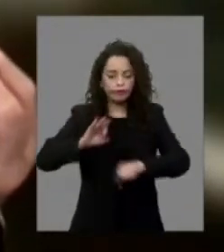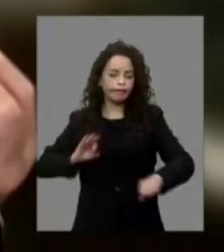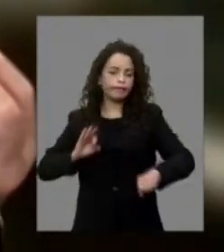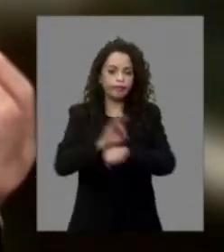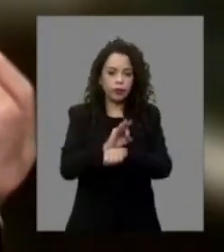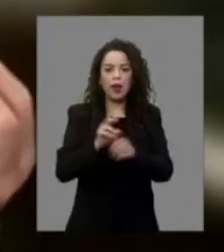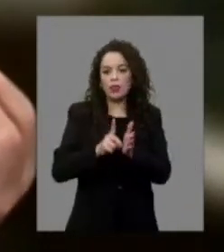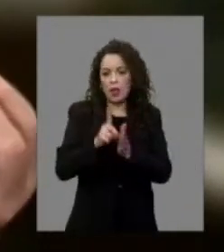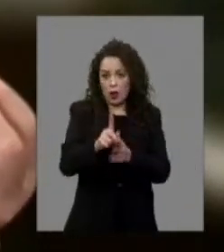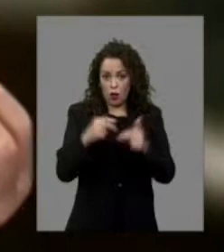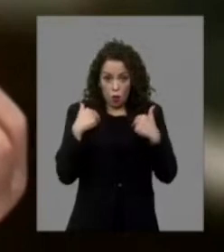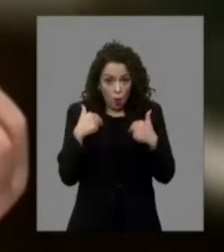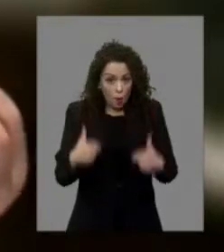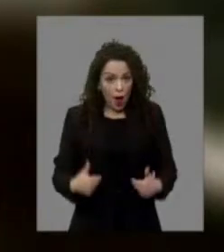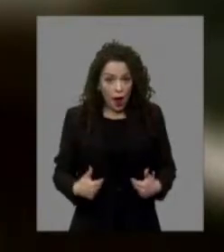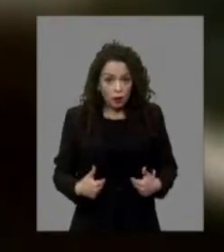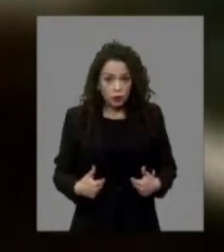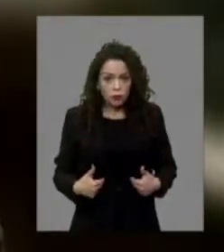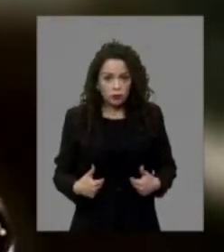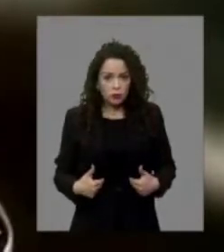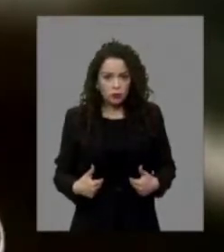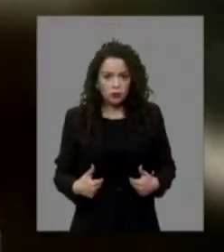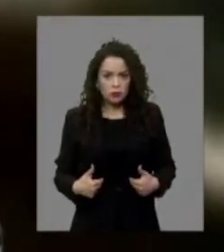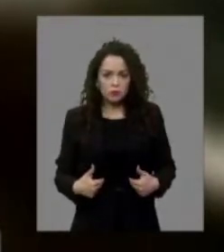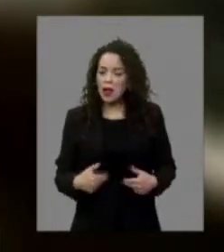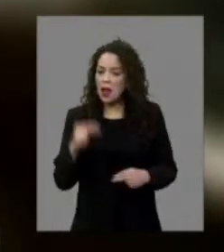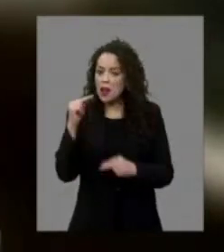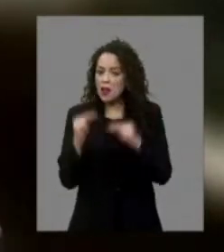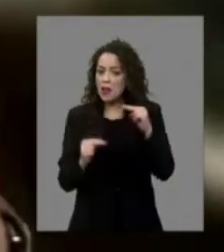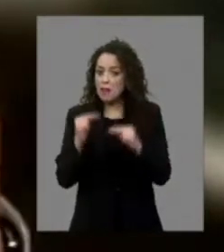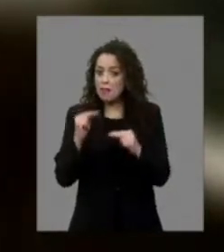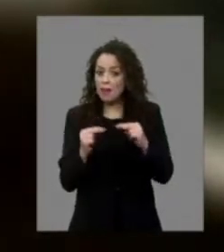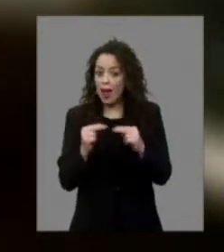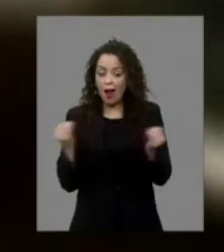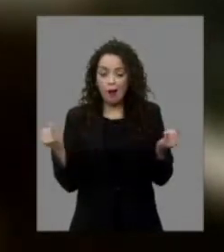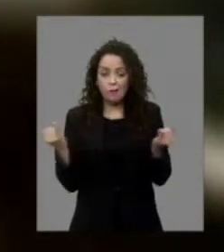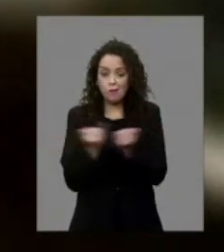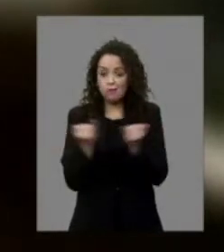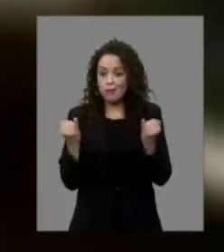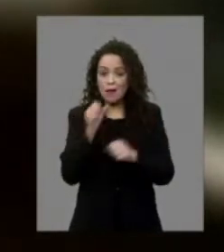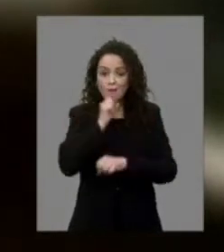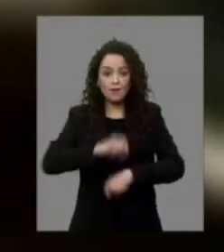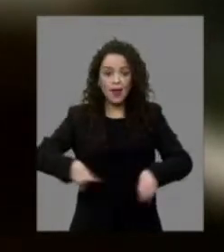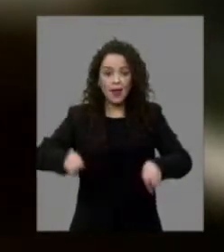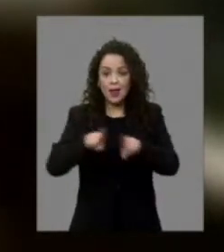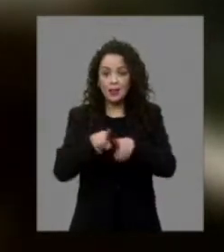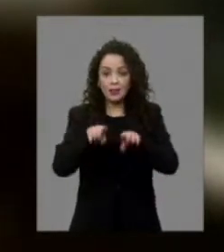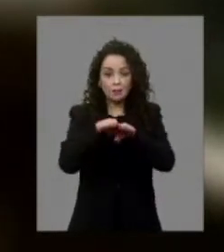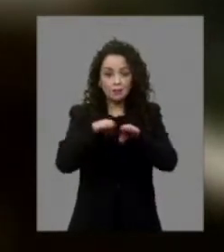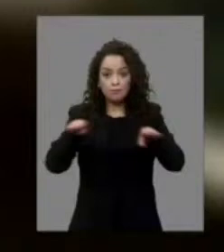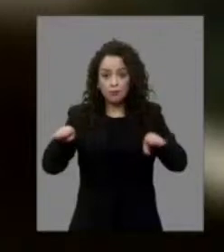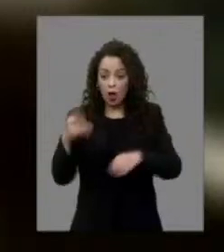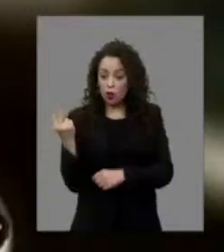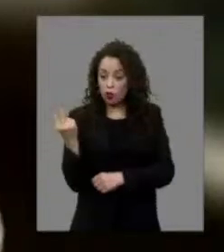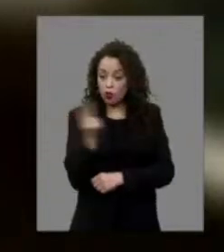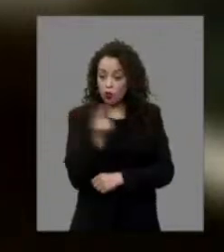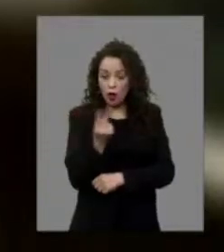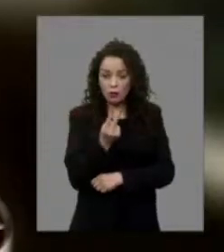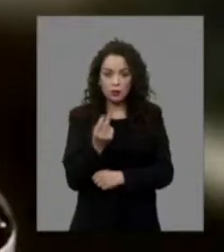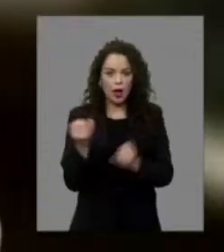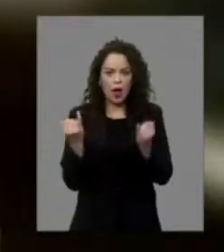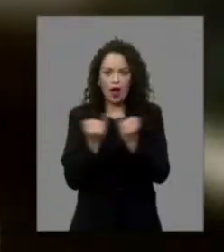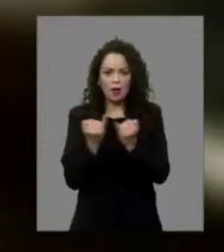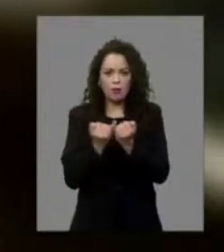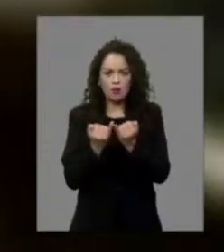derechos humanos tenían un mismo nivel, es decir, ambas constituían el parámetro